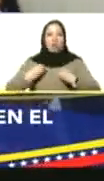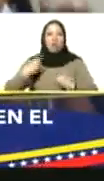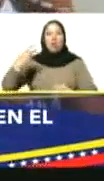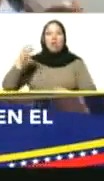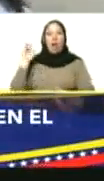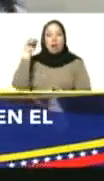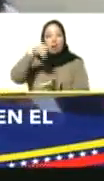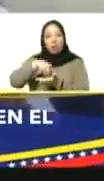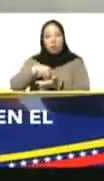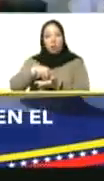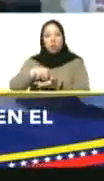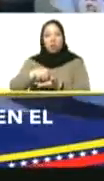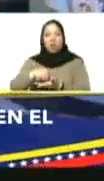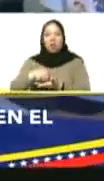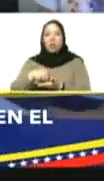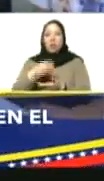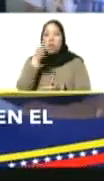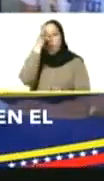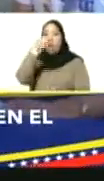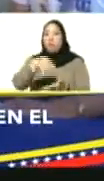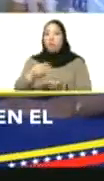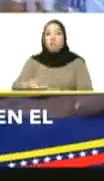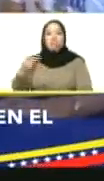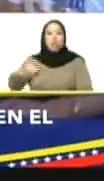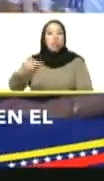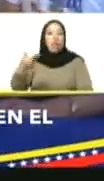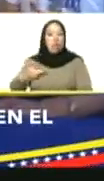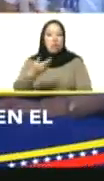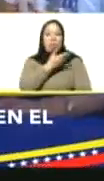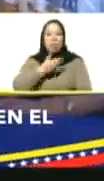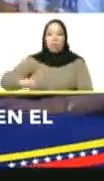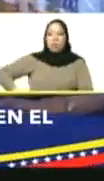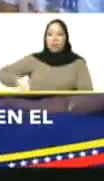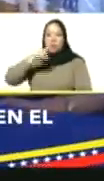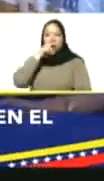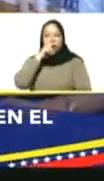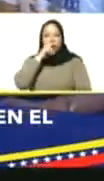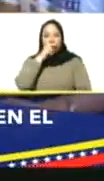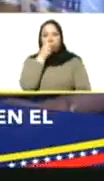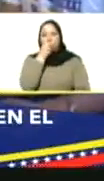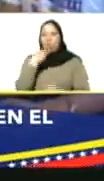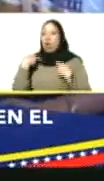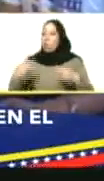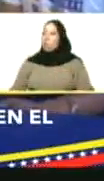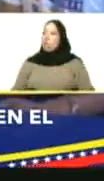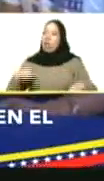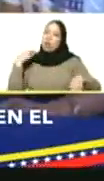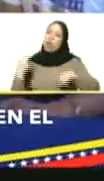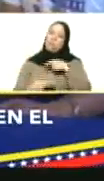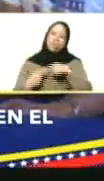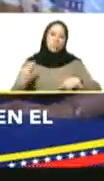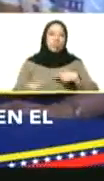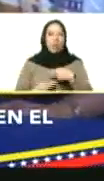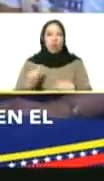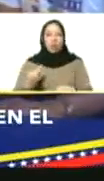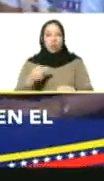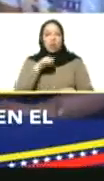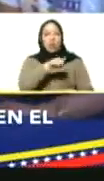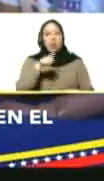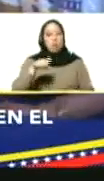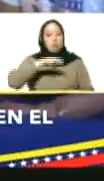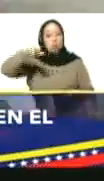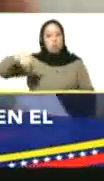no pierdan las esperanzas, porque tenemos un presidente de verdad humanista, revolucionario, que ve por cada uno